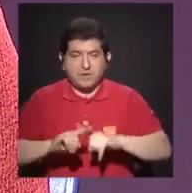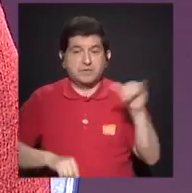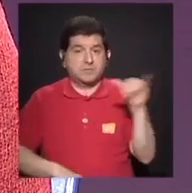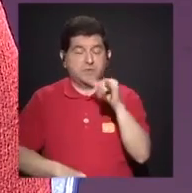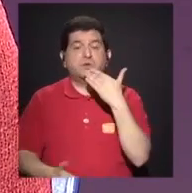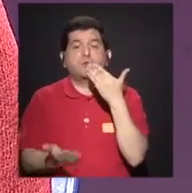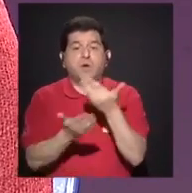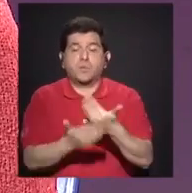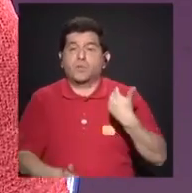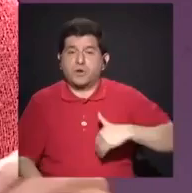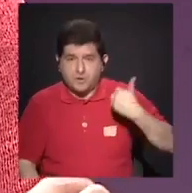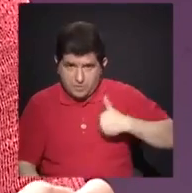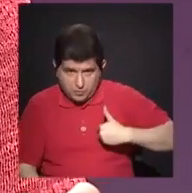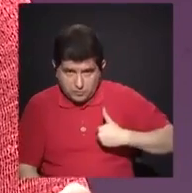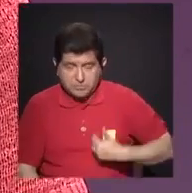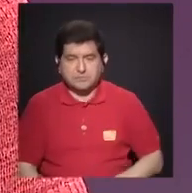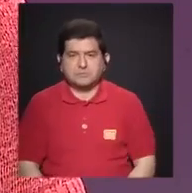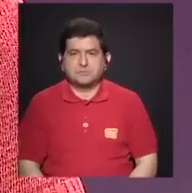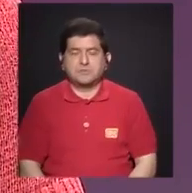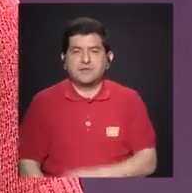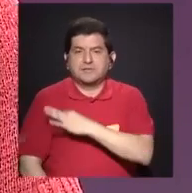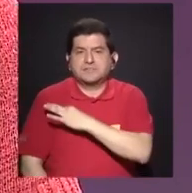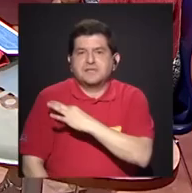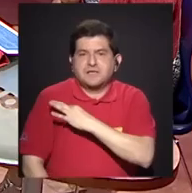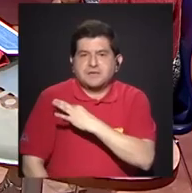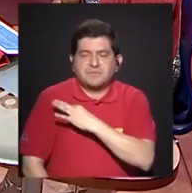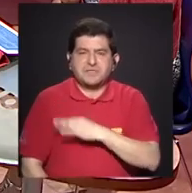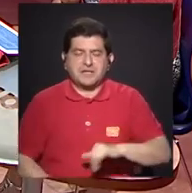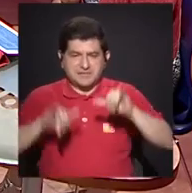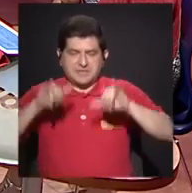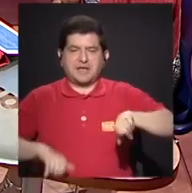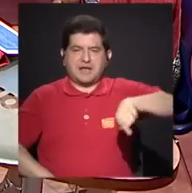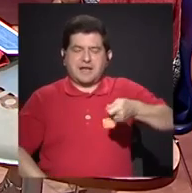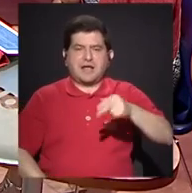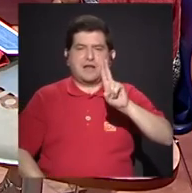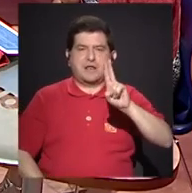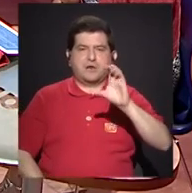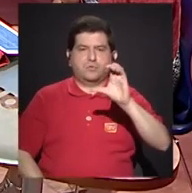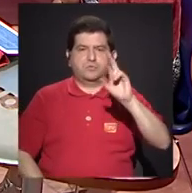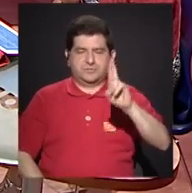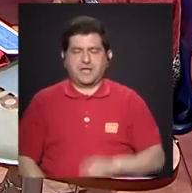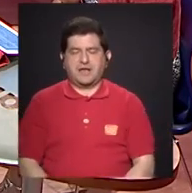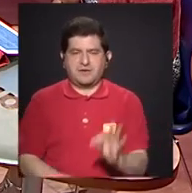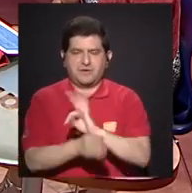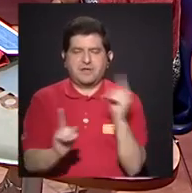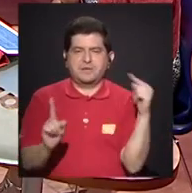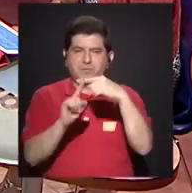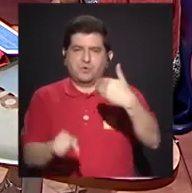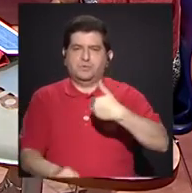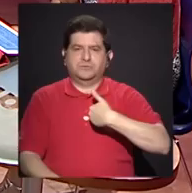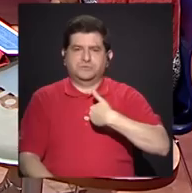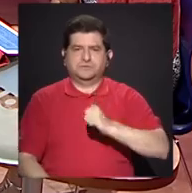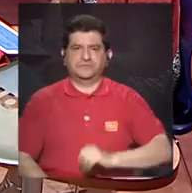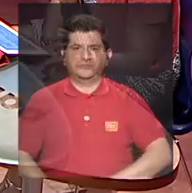también es muy buena para los hombres. Y le invitamos a quedarse con Canal UCR TV Consentido.